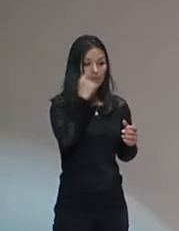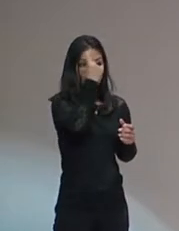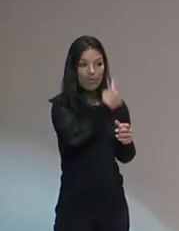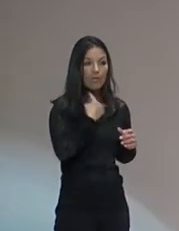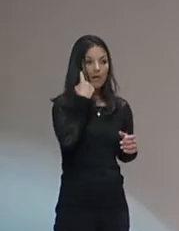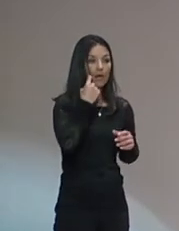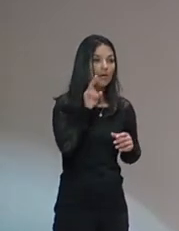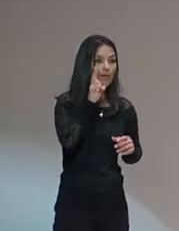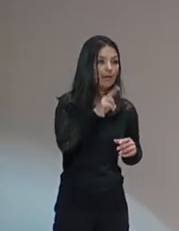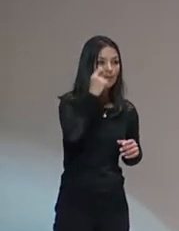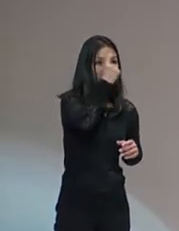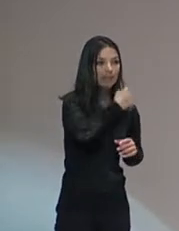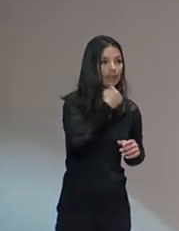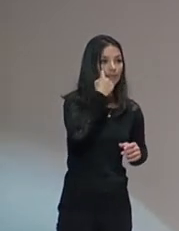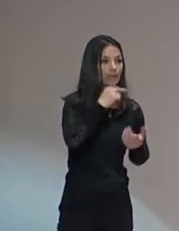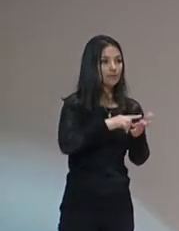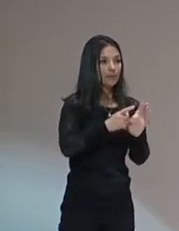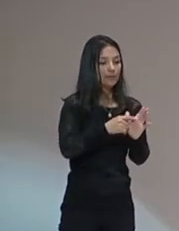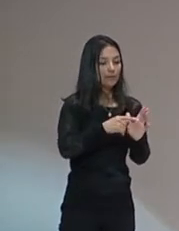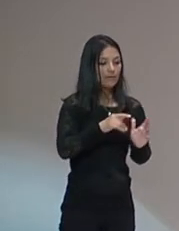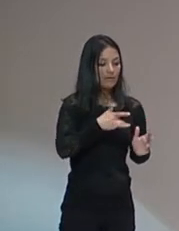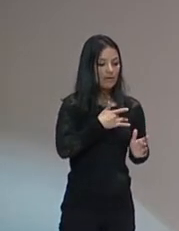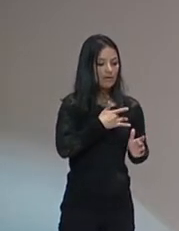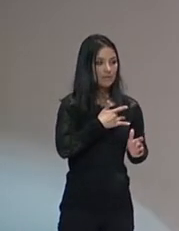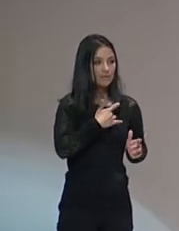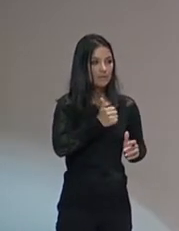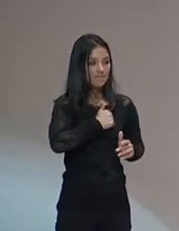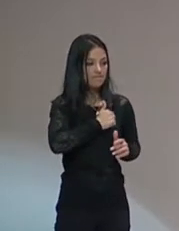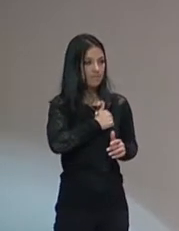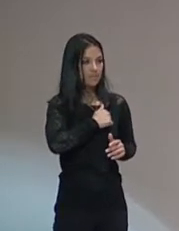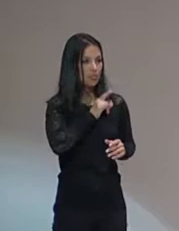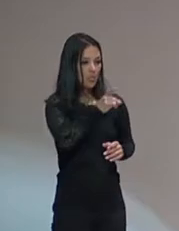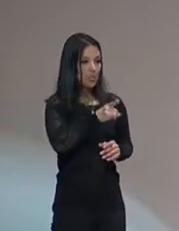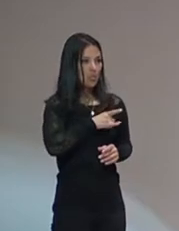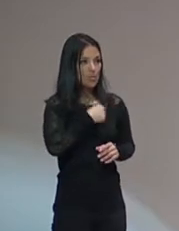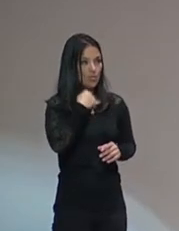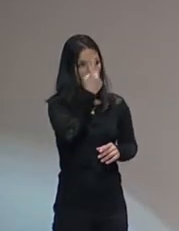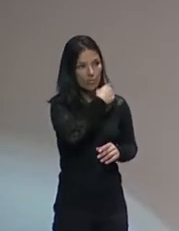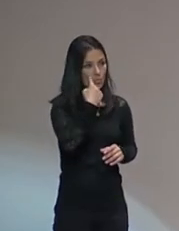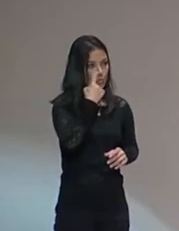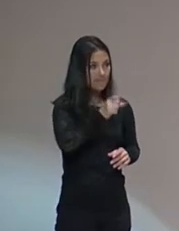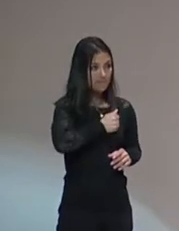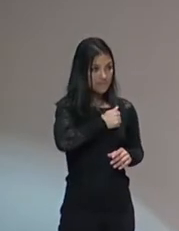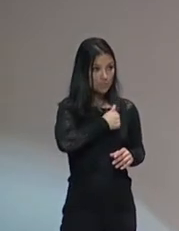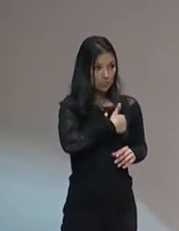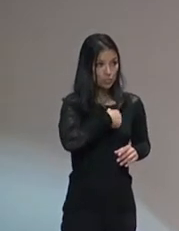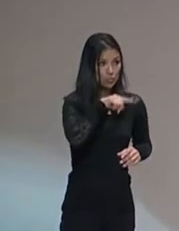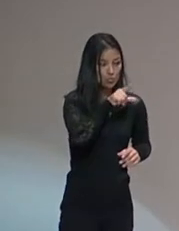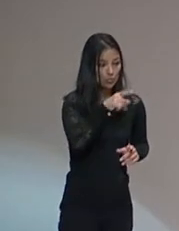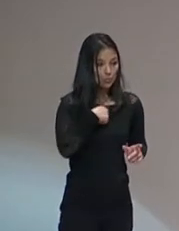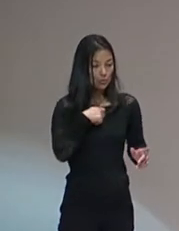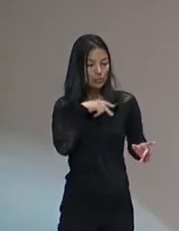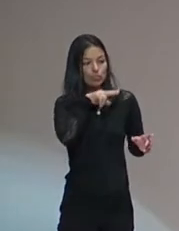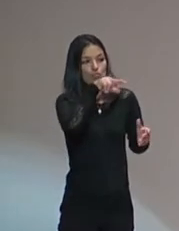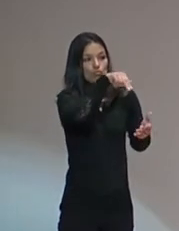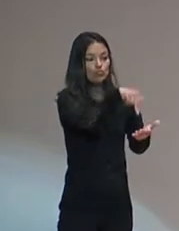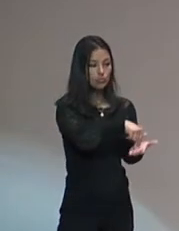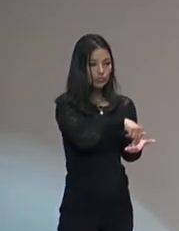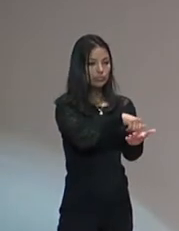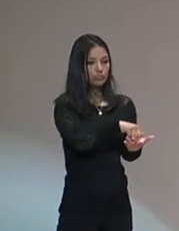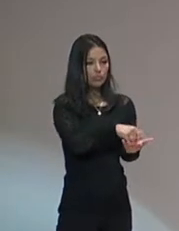me siento a mí mismo, o sea, me estoy mirando a mí mismo y me pongo precisamente en ese lugar del otro.